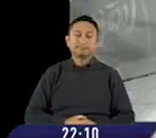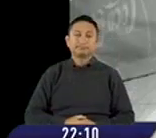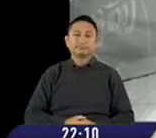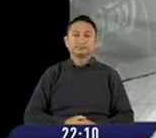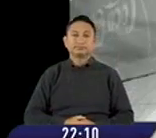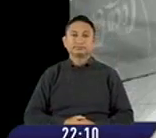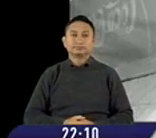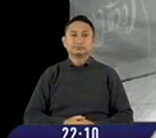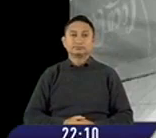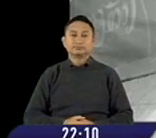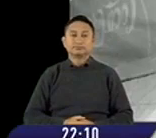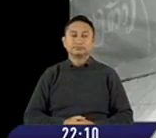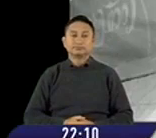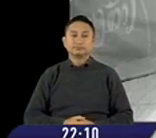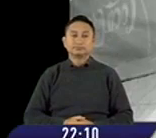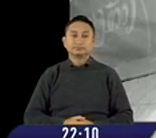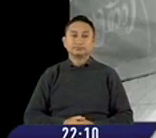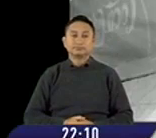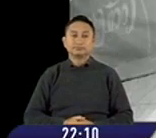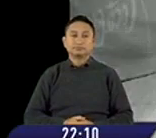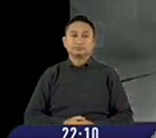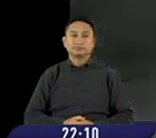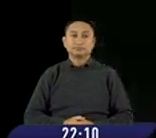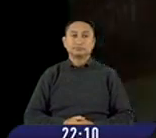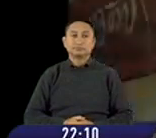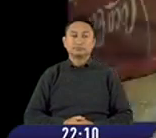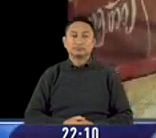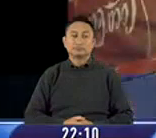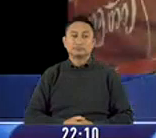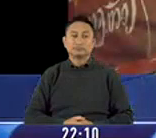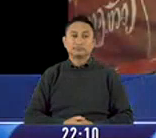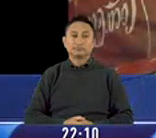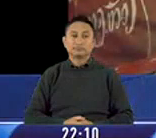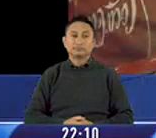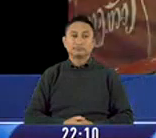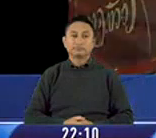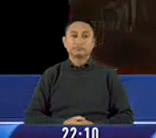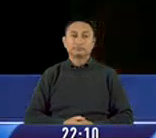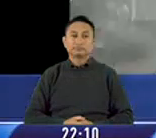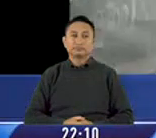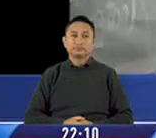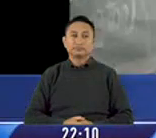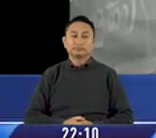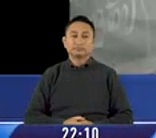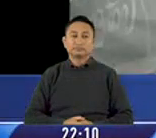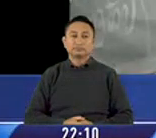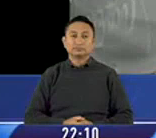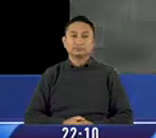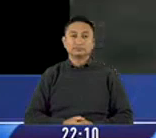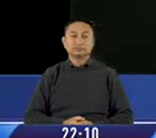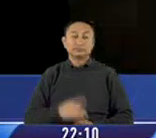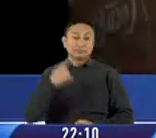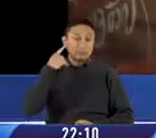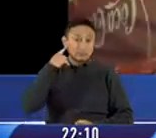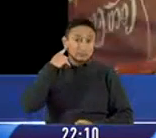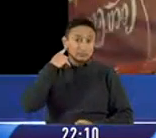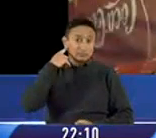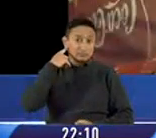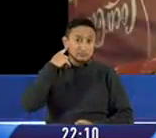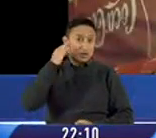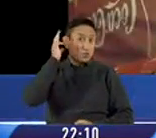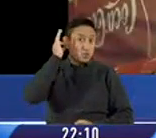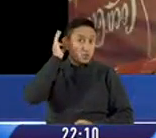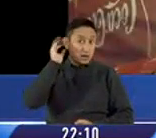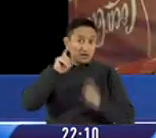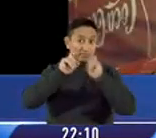¡Auxilio! ¡Auxilio! Los gritos que acaba de escuchar son el resultado de